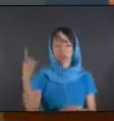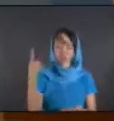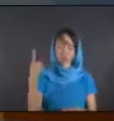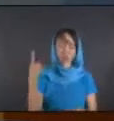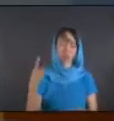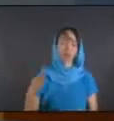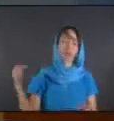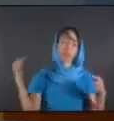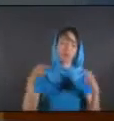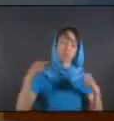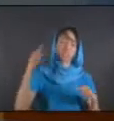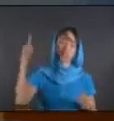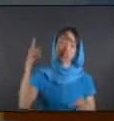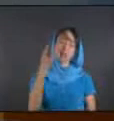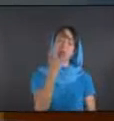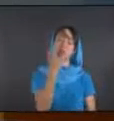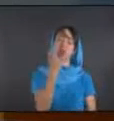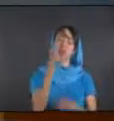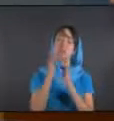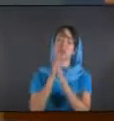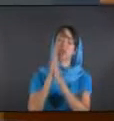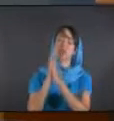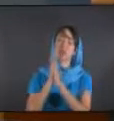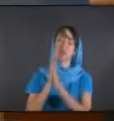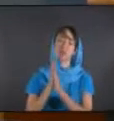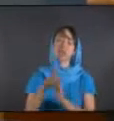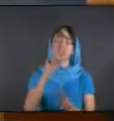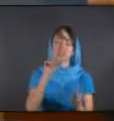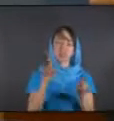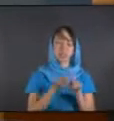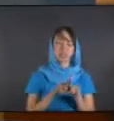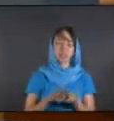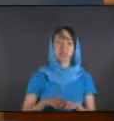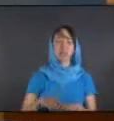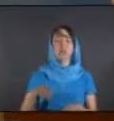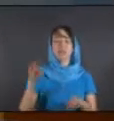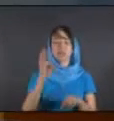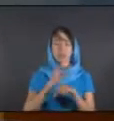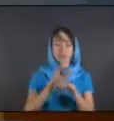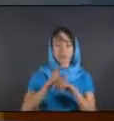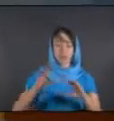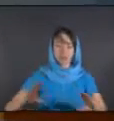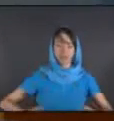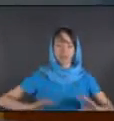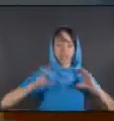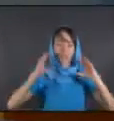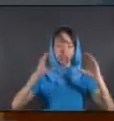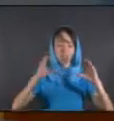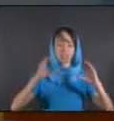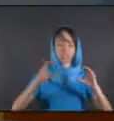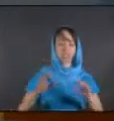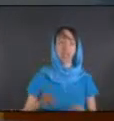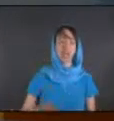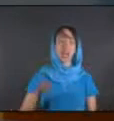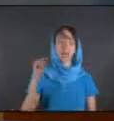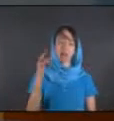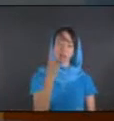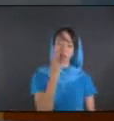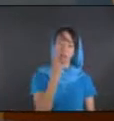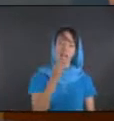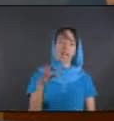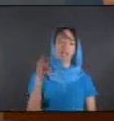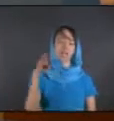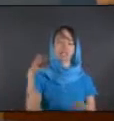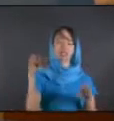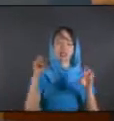necedad, obcecación nuestra, Señor, transgresión, ofensa que hemos hecho contra ti